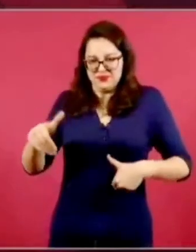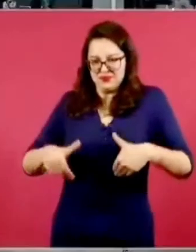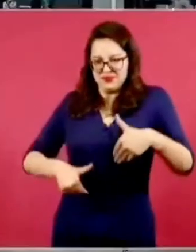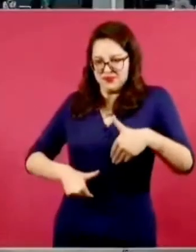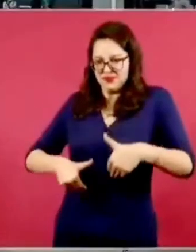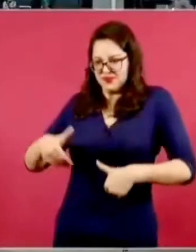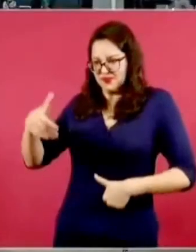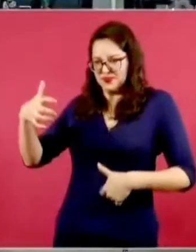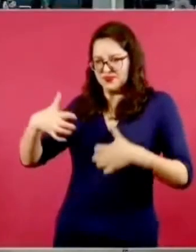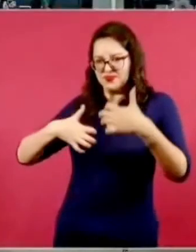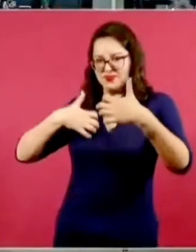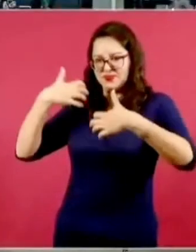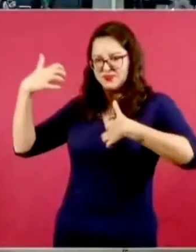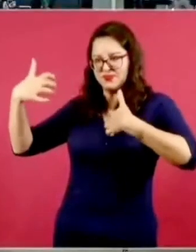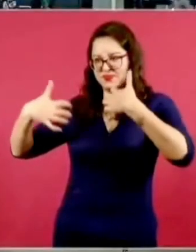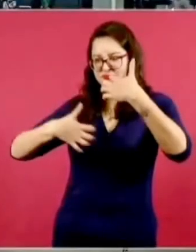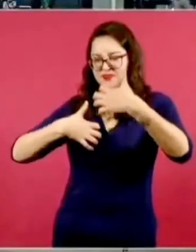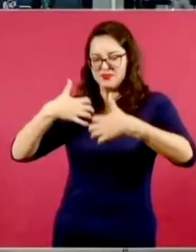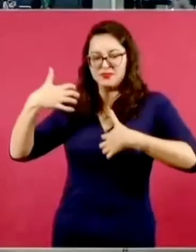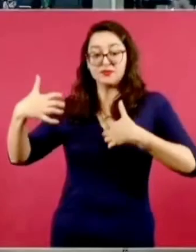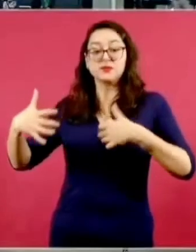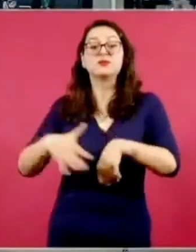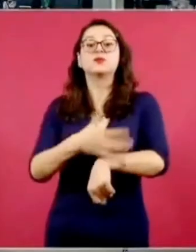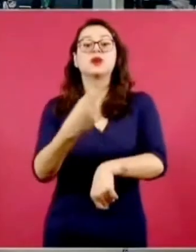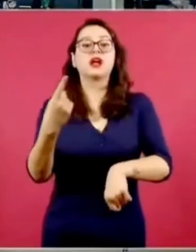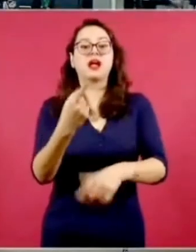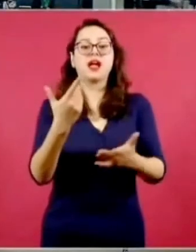pues los que medraban,